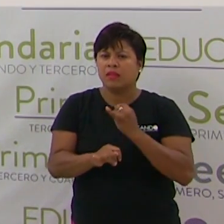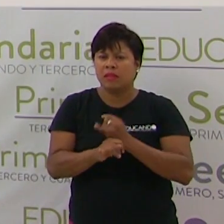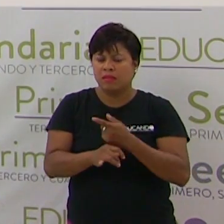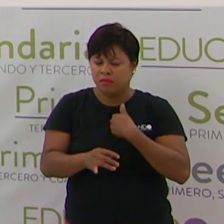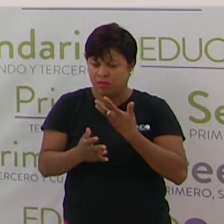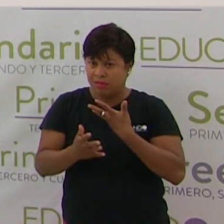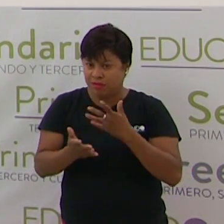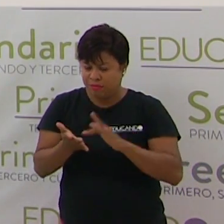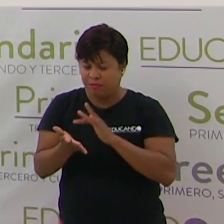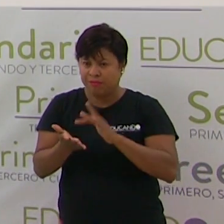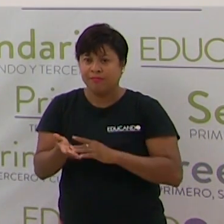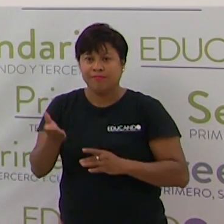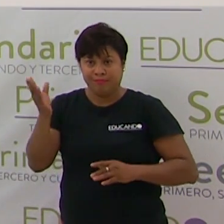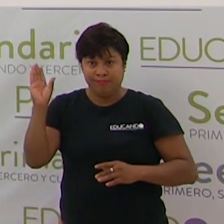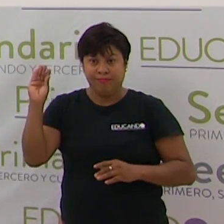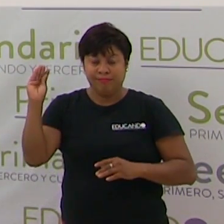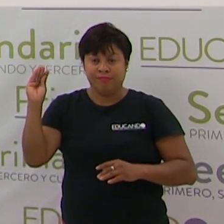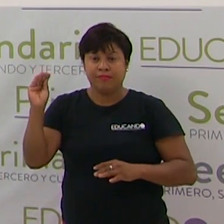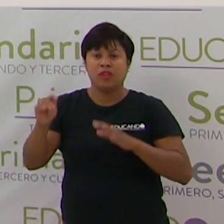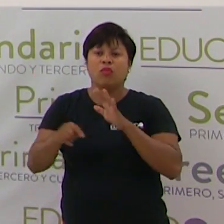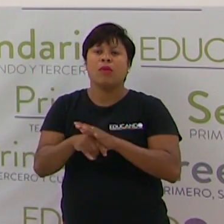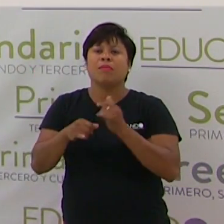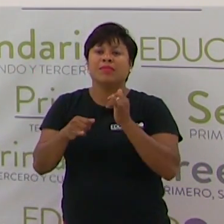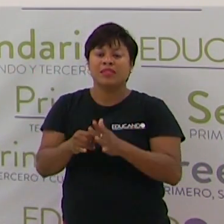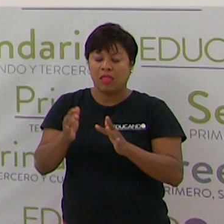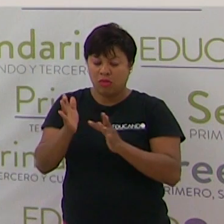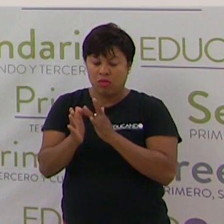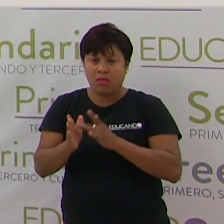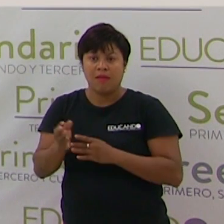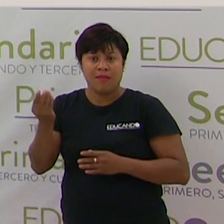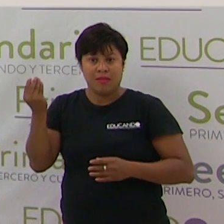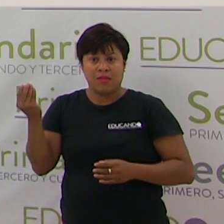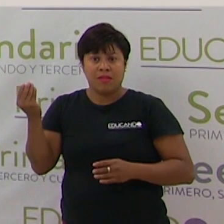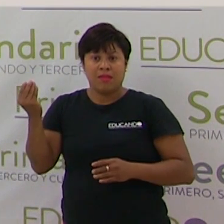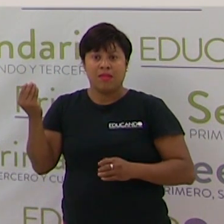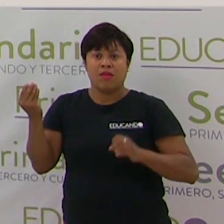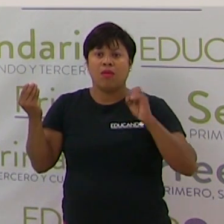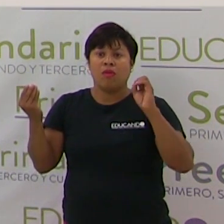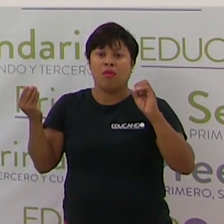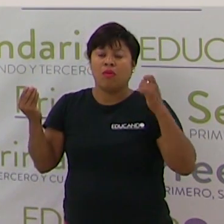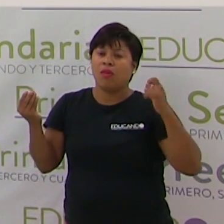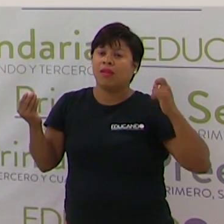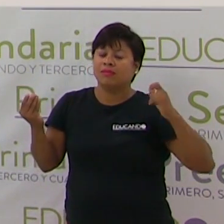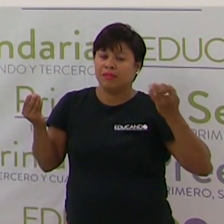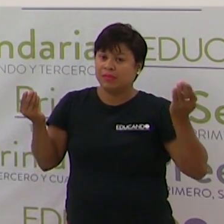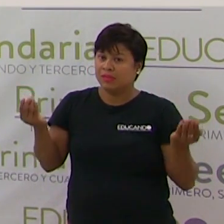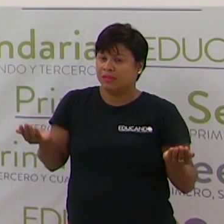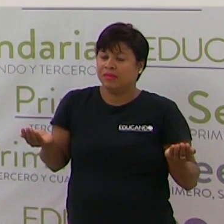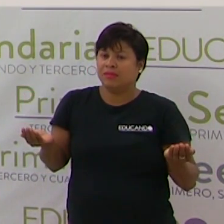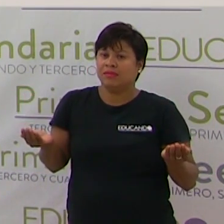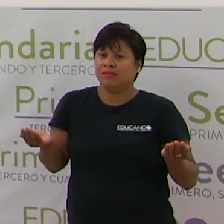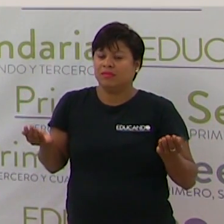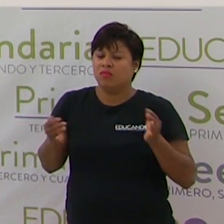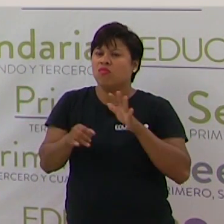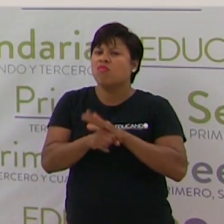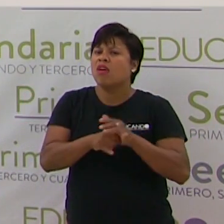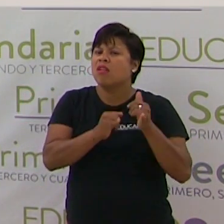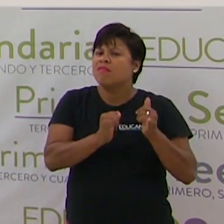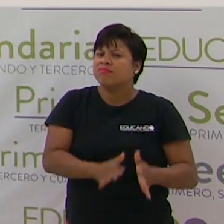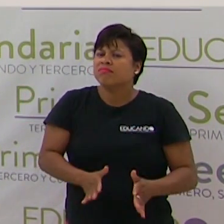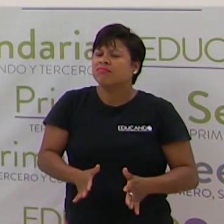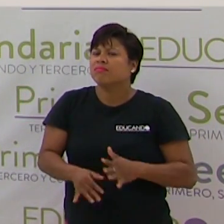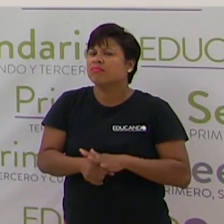una tableta. ¿Qué pesará más? ¿Esta tableta o estas de San